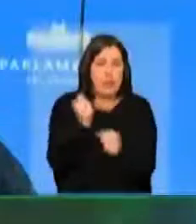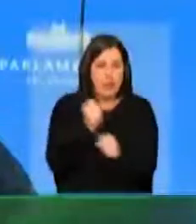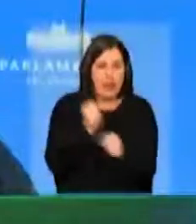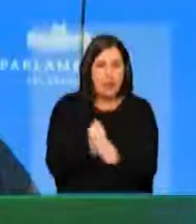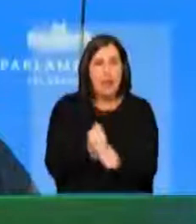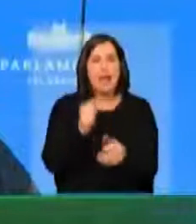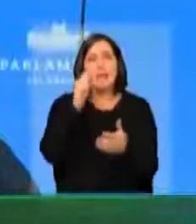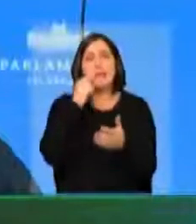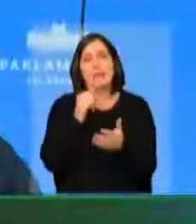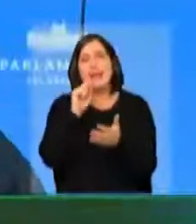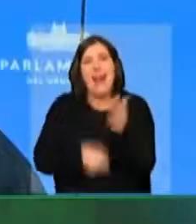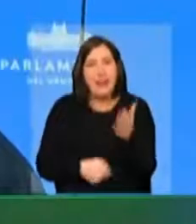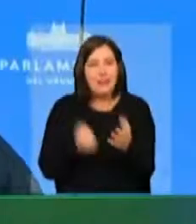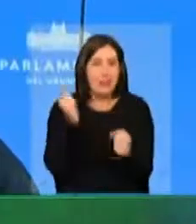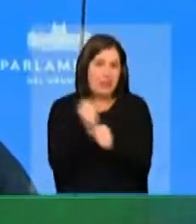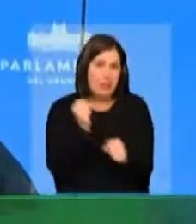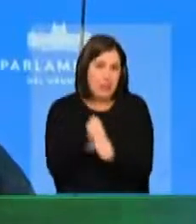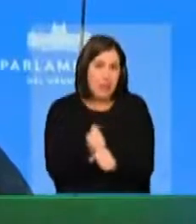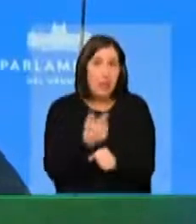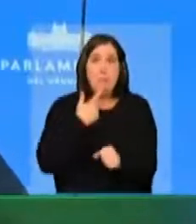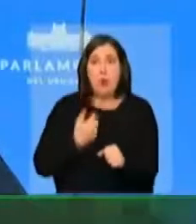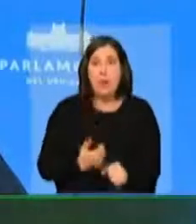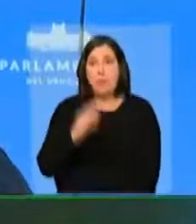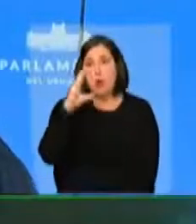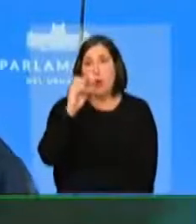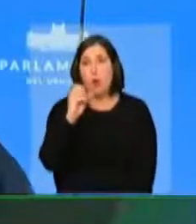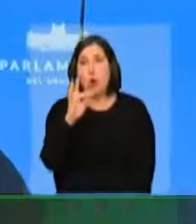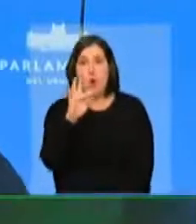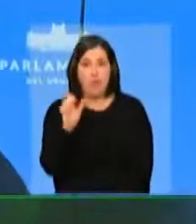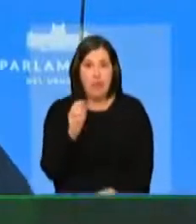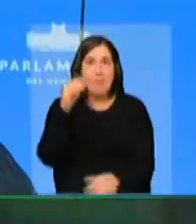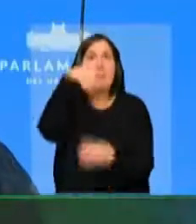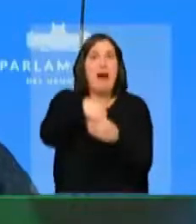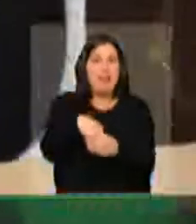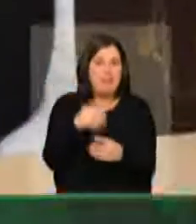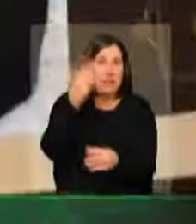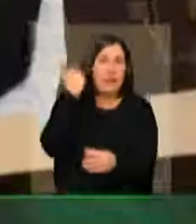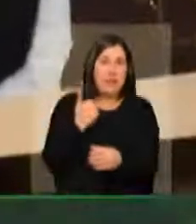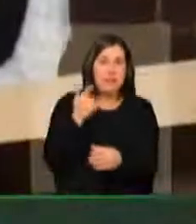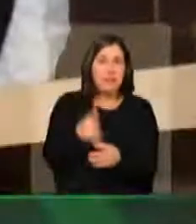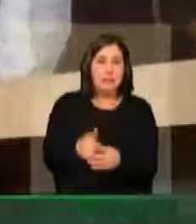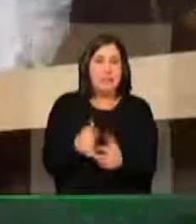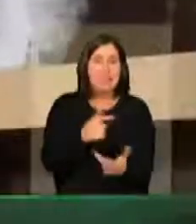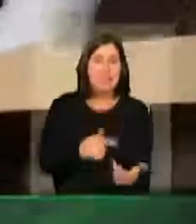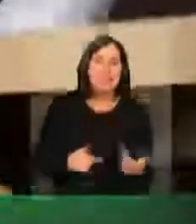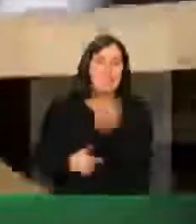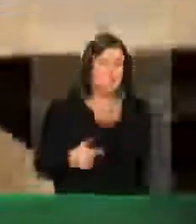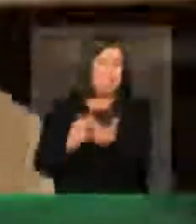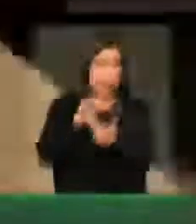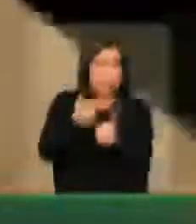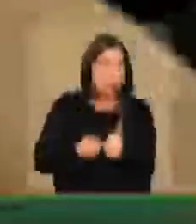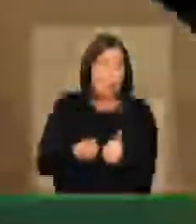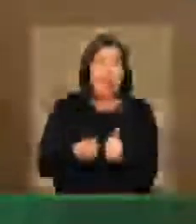del Previsoriato, en el cual COFE participaba para darle garantías a todos los trabajadores. COFE pide que se eliminen